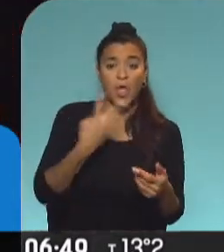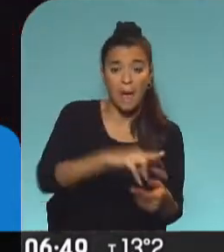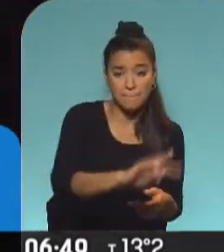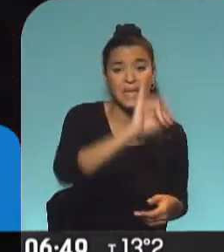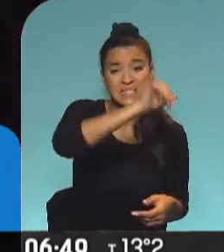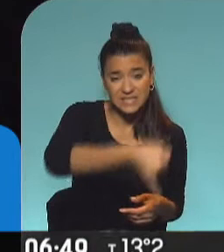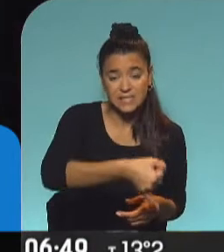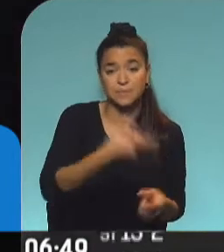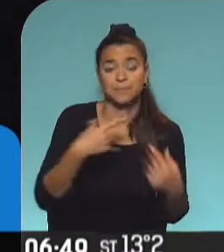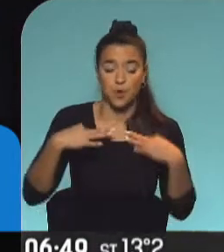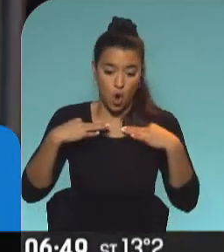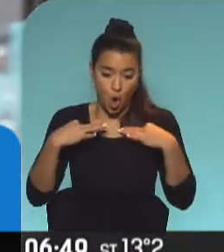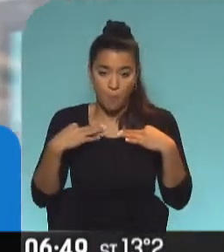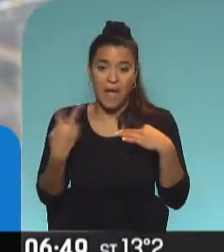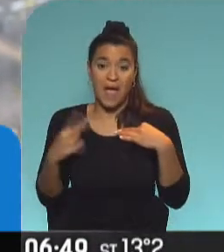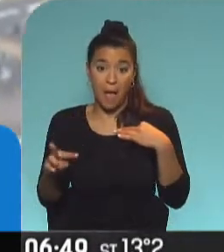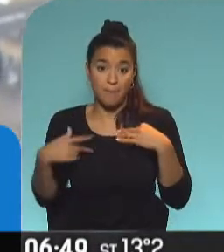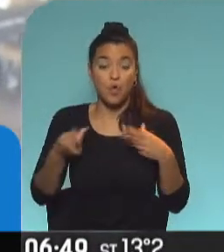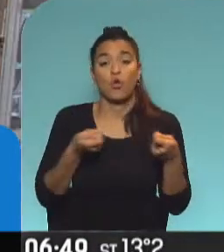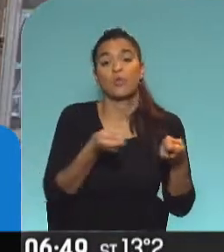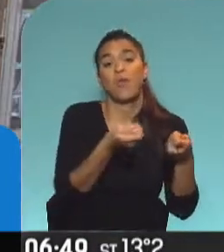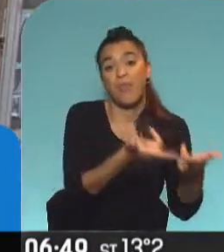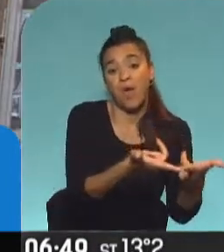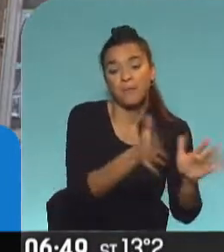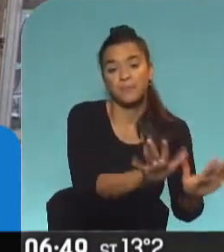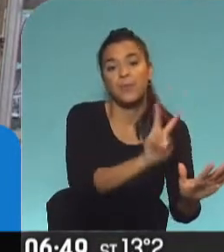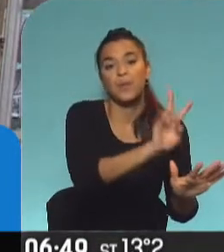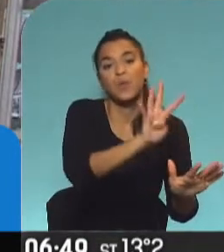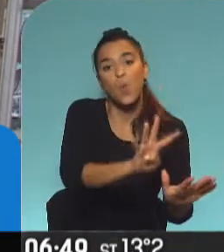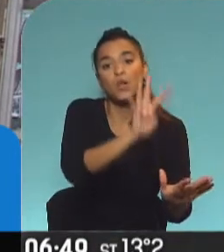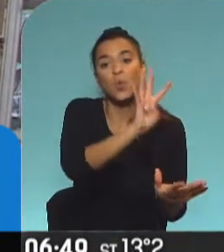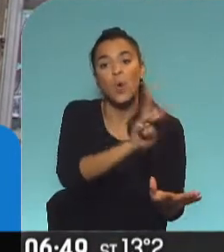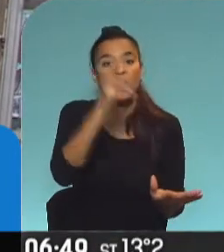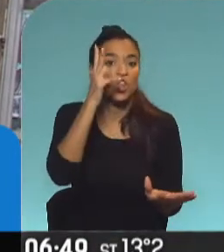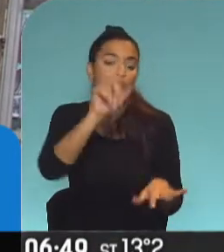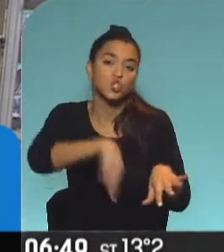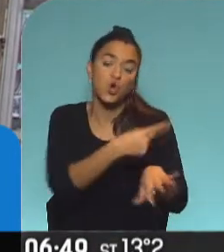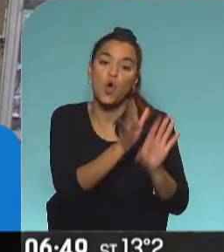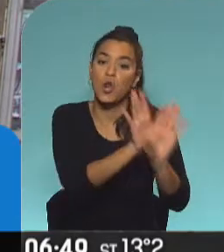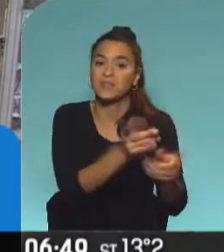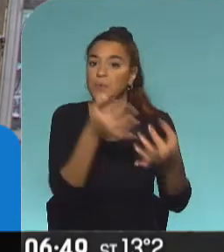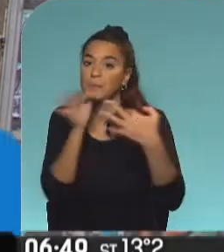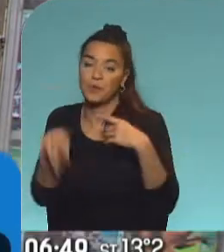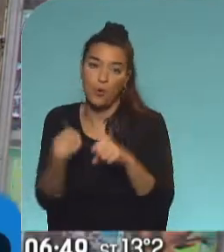hay que dejarla, cuando uno va a un cambio, tiene que quedar 24 o 48 horas fuera del proceso de venta.